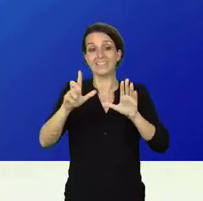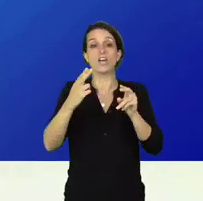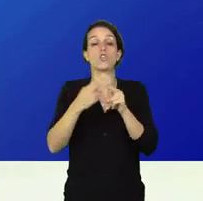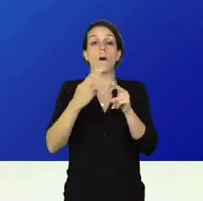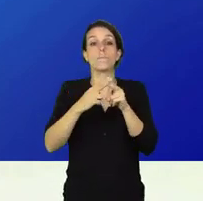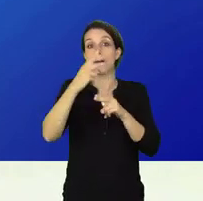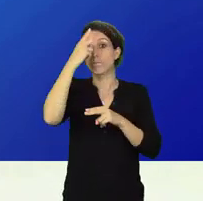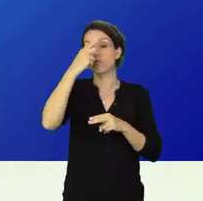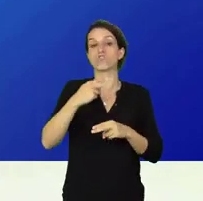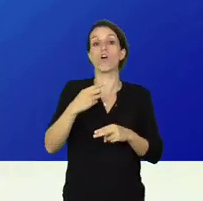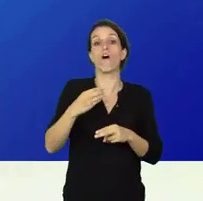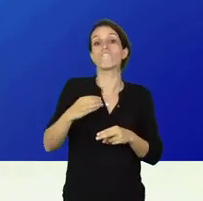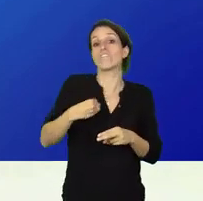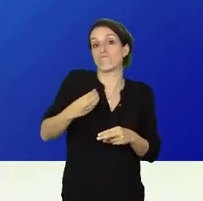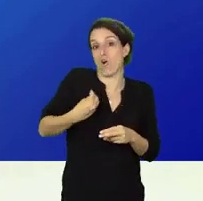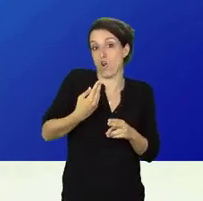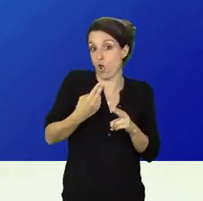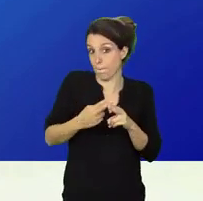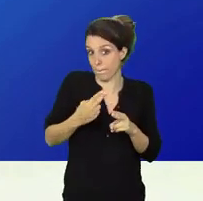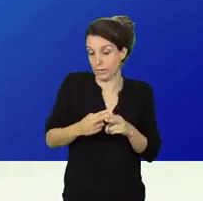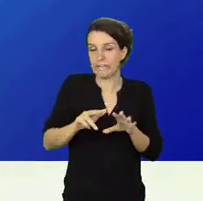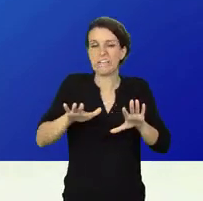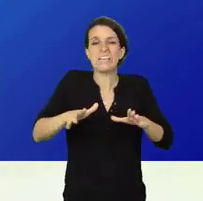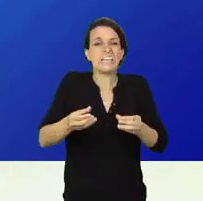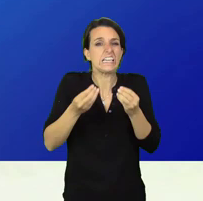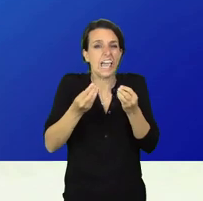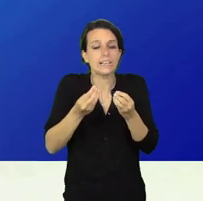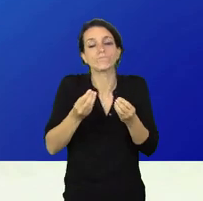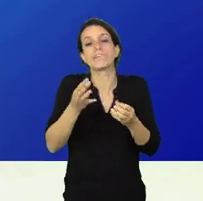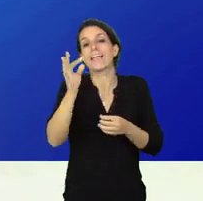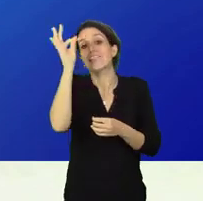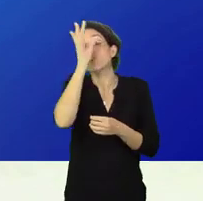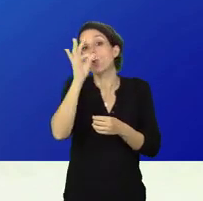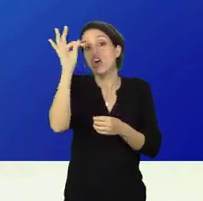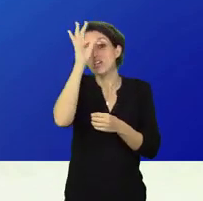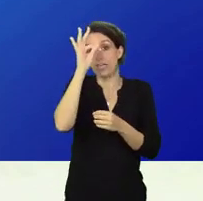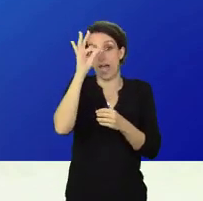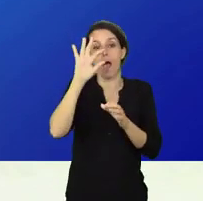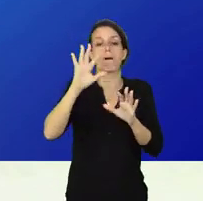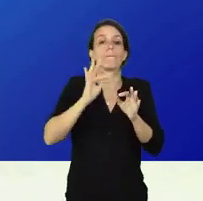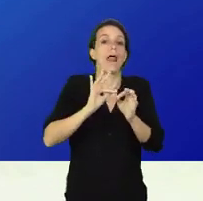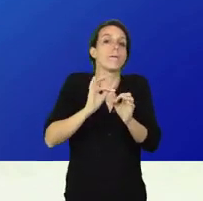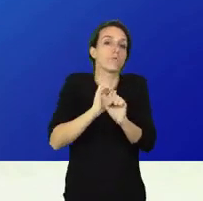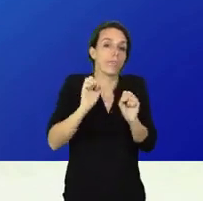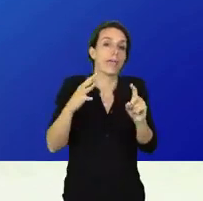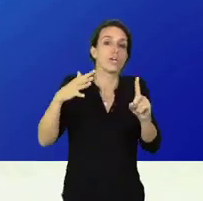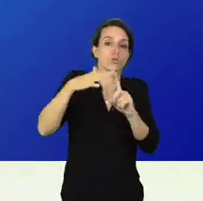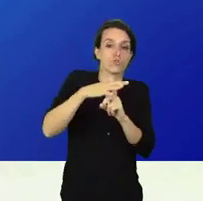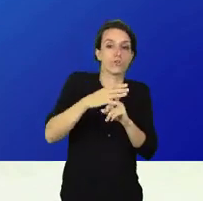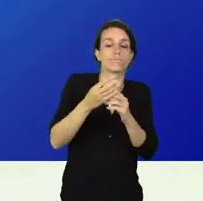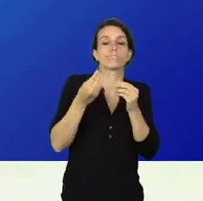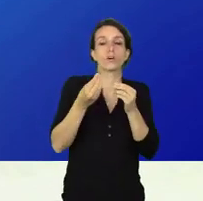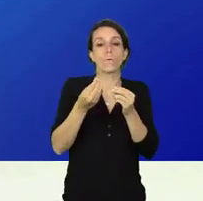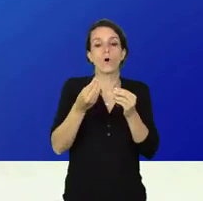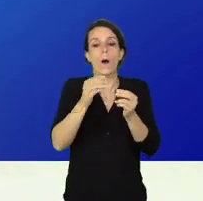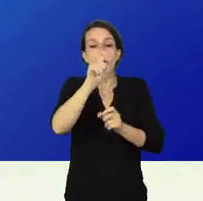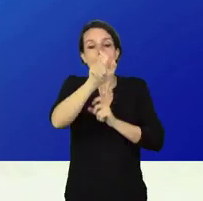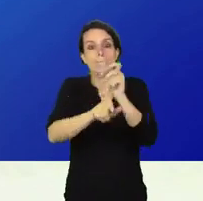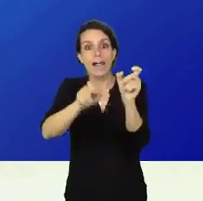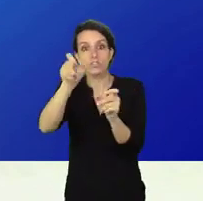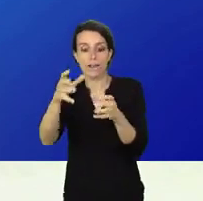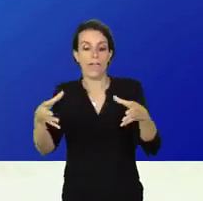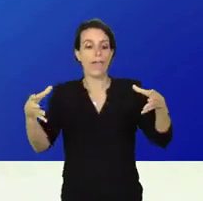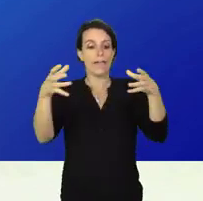se llamó Museos Vivos, Tecnologías para la Inclusión, que se integró, digamos, un